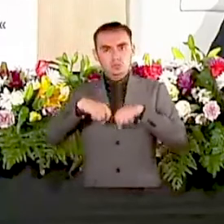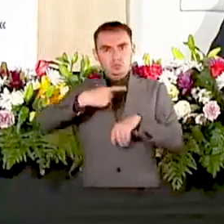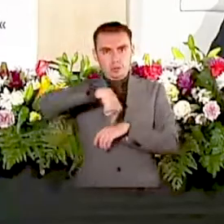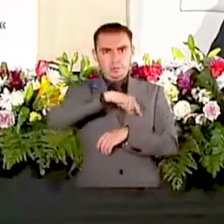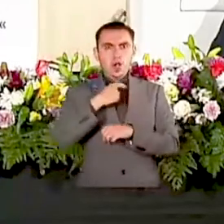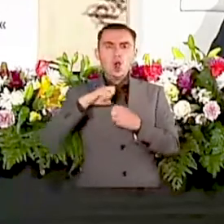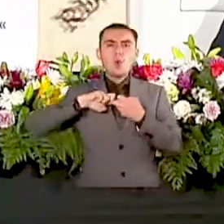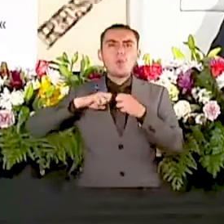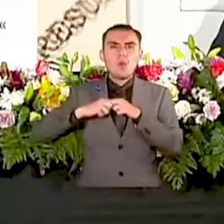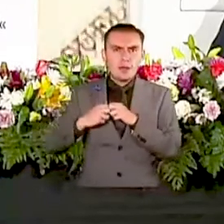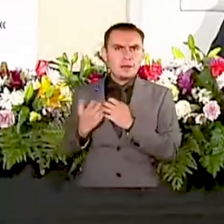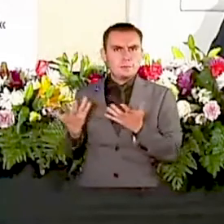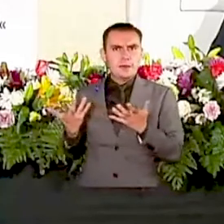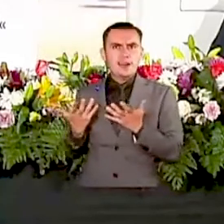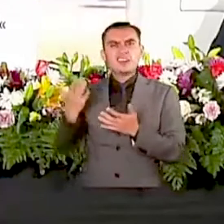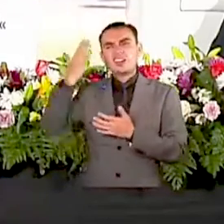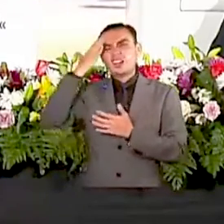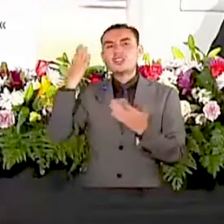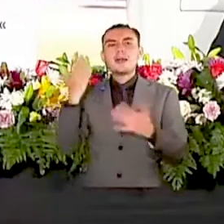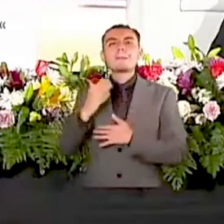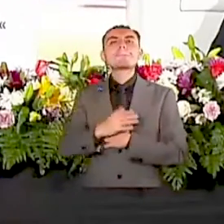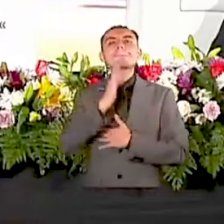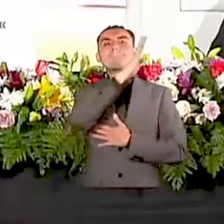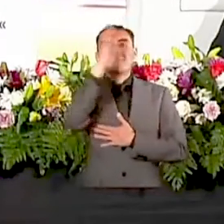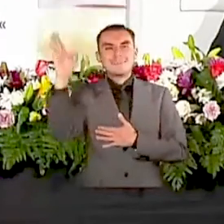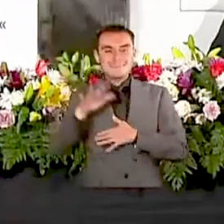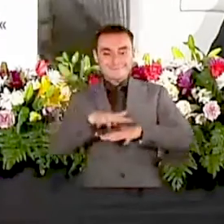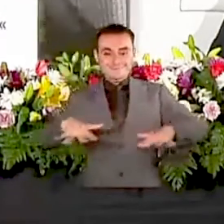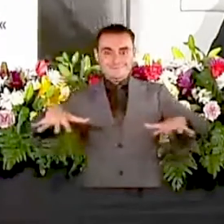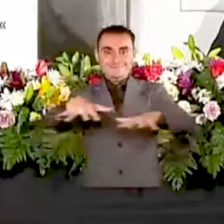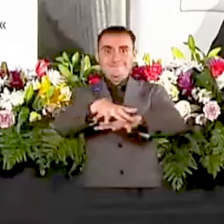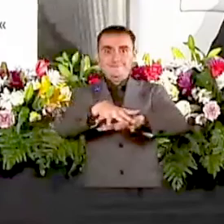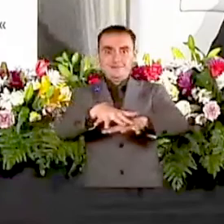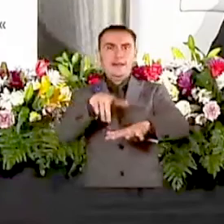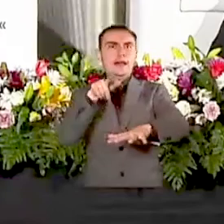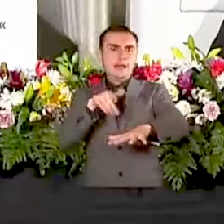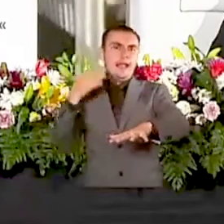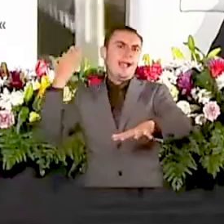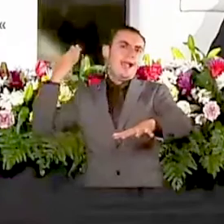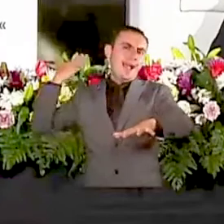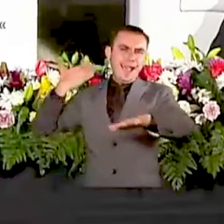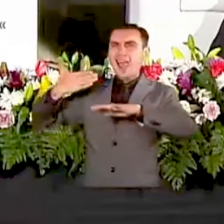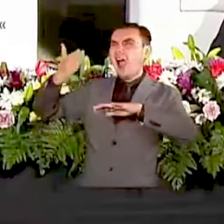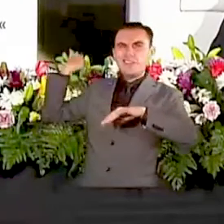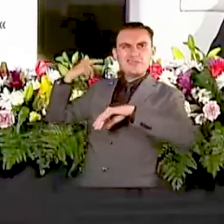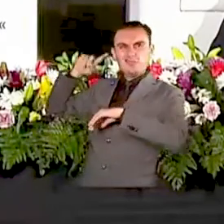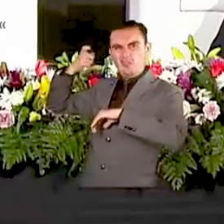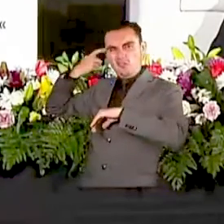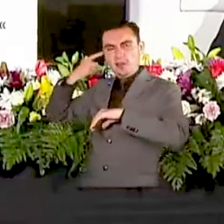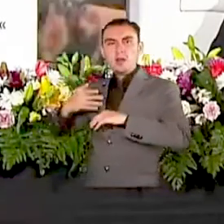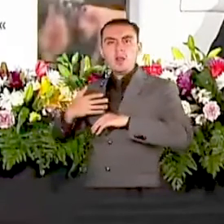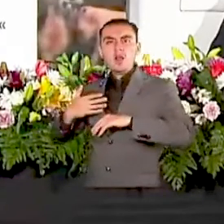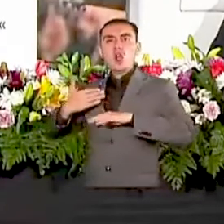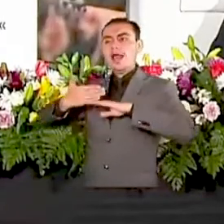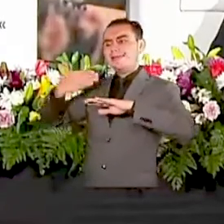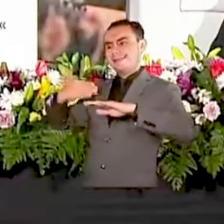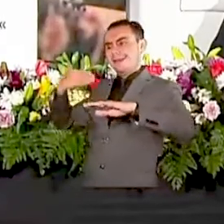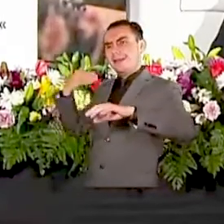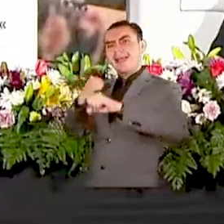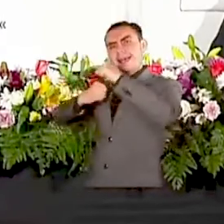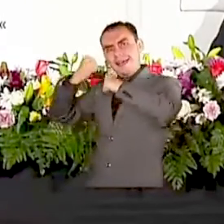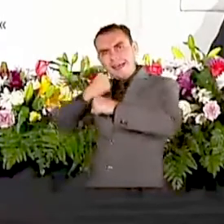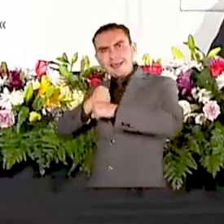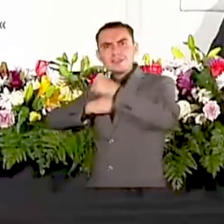problemática que se presentaba en la ciudad de Barranquilla, en la cual durante vigencias anteriores teníamos todos los años